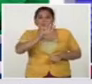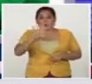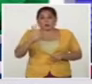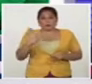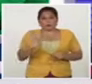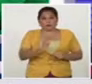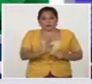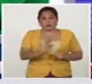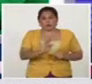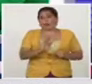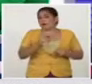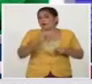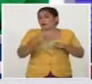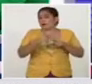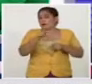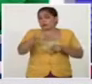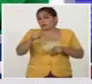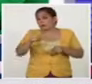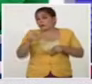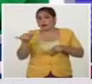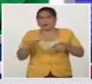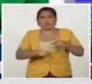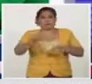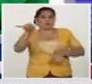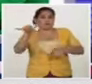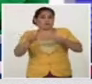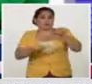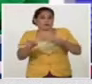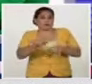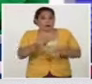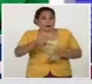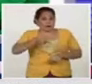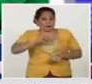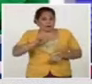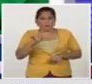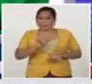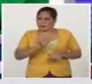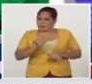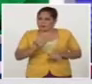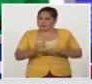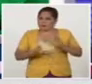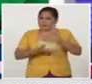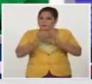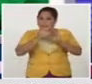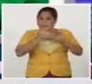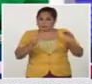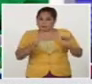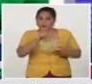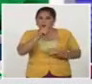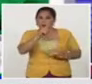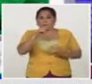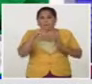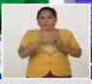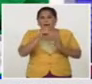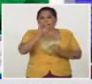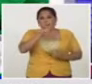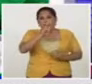sus países después del diagnóstico, y ayer se dieron 1.032